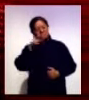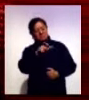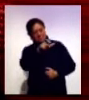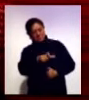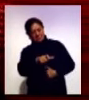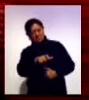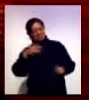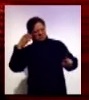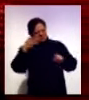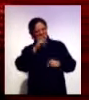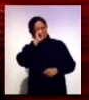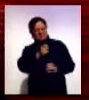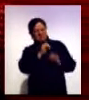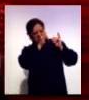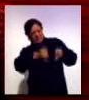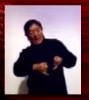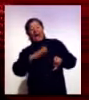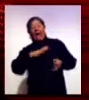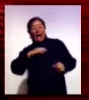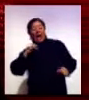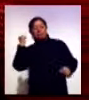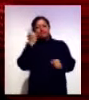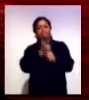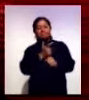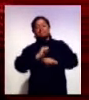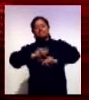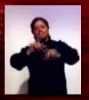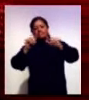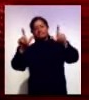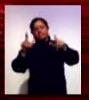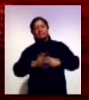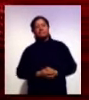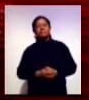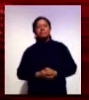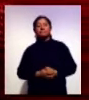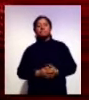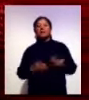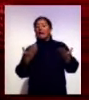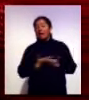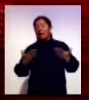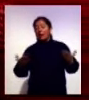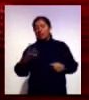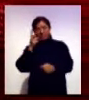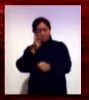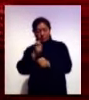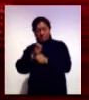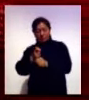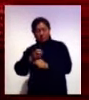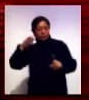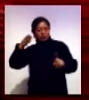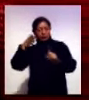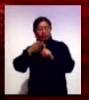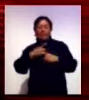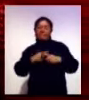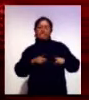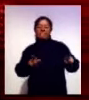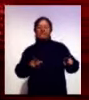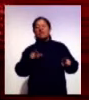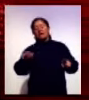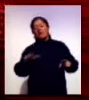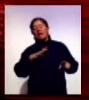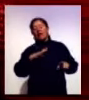con Tlaxcala. Y ahorita en el segundo, pues fue un poquito más dirigido a la temporada, que